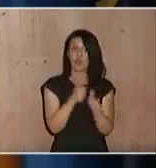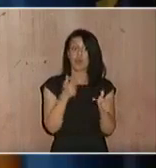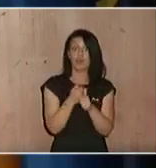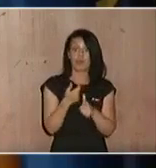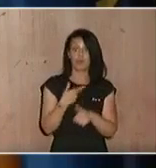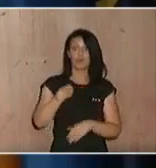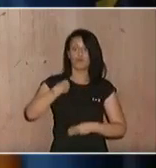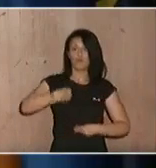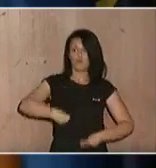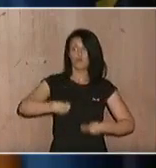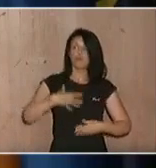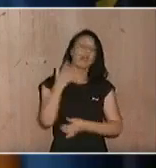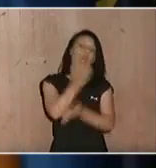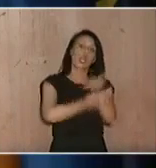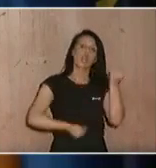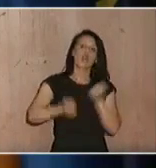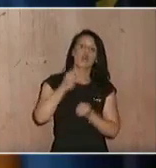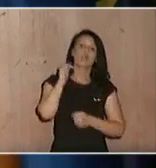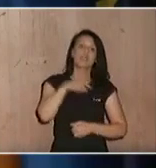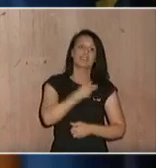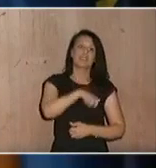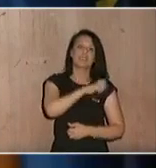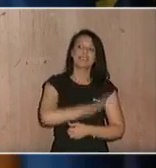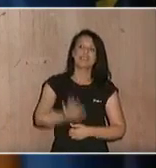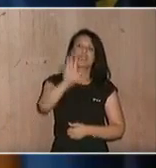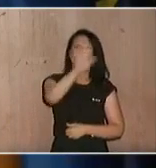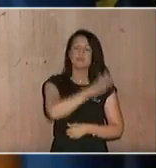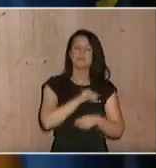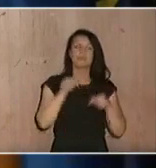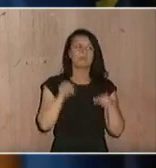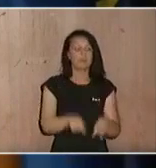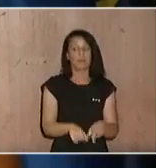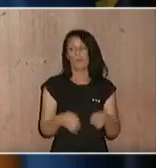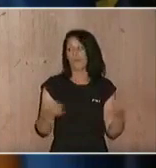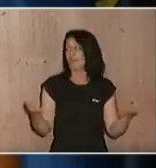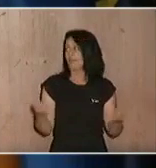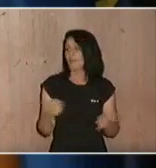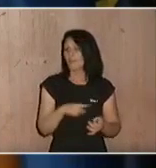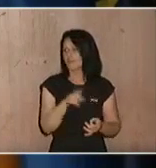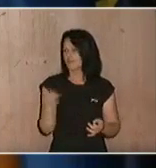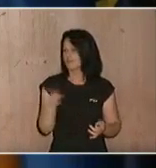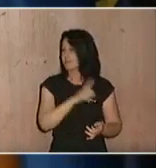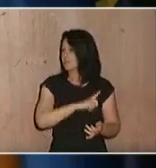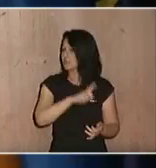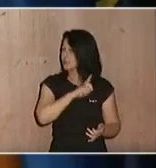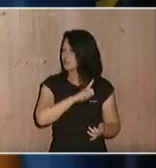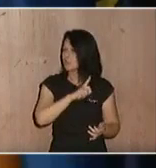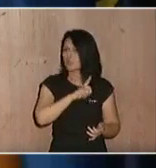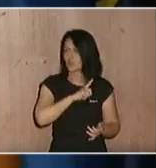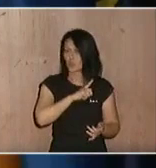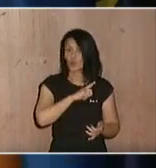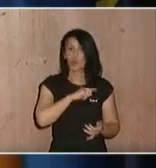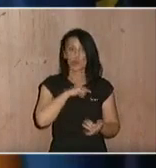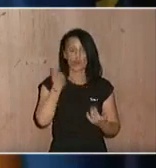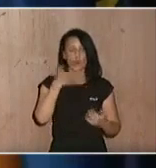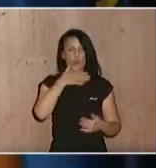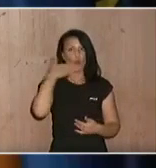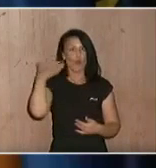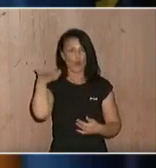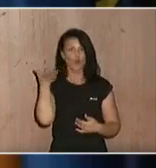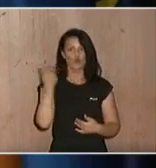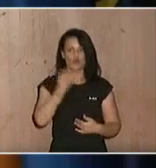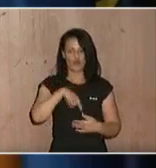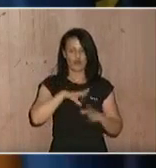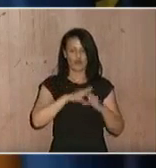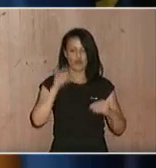prestigiosos economistas de nuestro país, sería suficiente para que nos sintiéramos sumamente honrados de incorporarlo